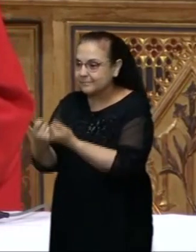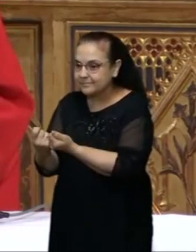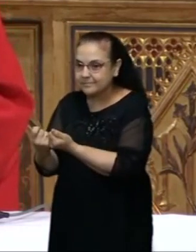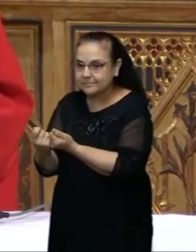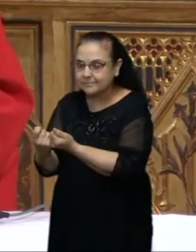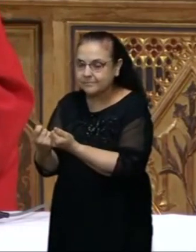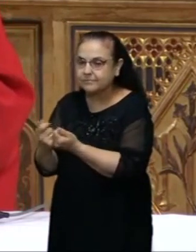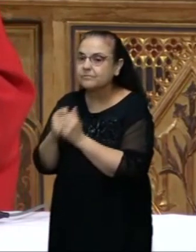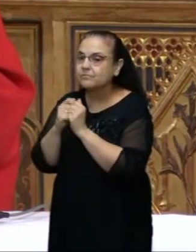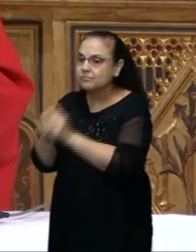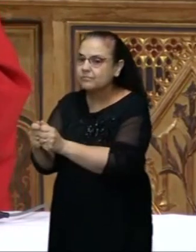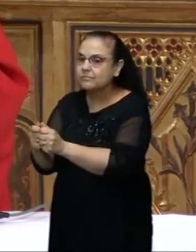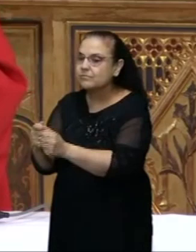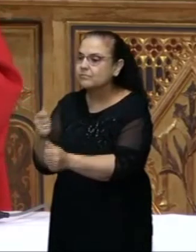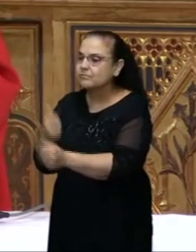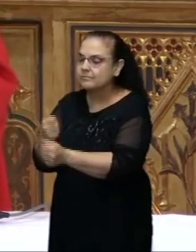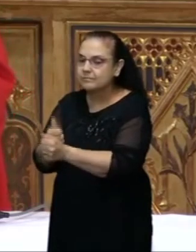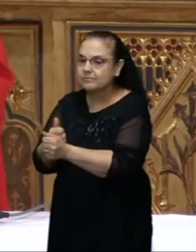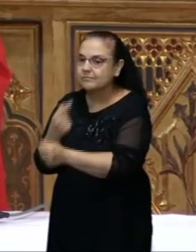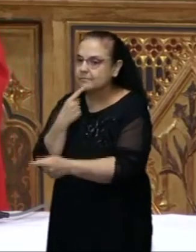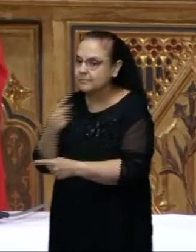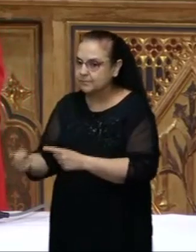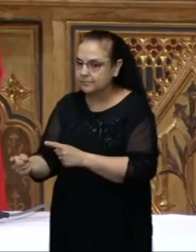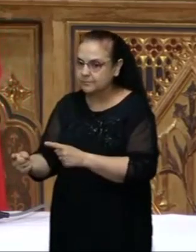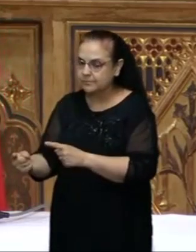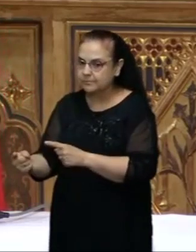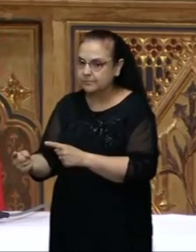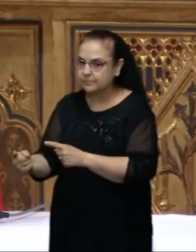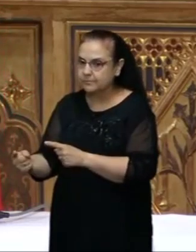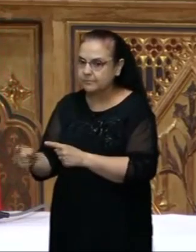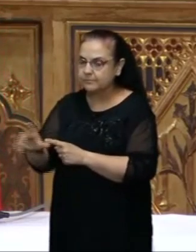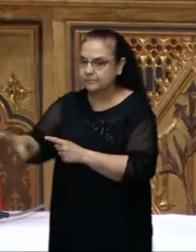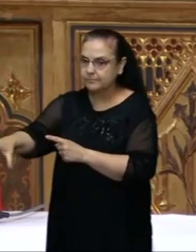partió y lo dio a sus discípulos diciendo: